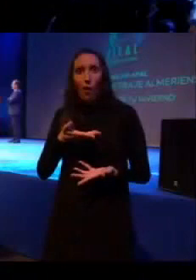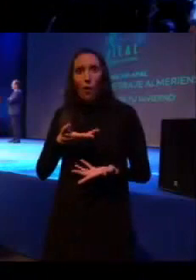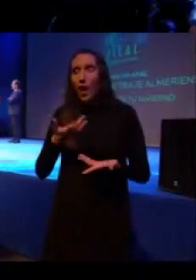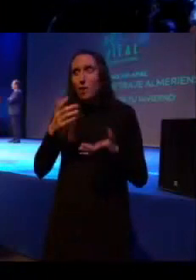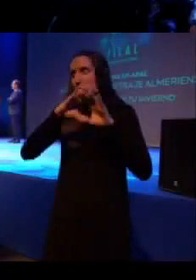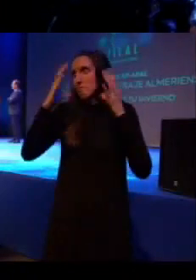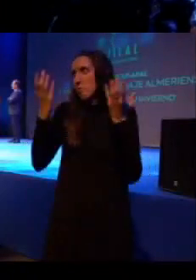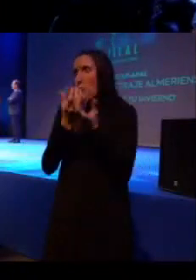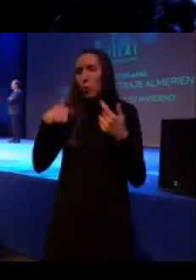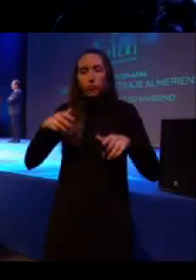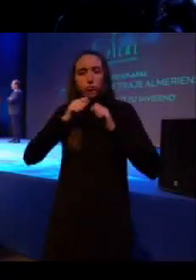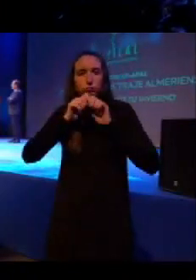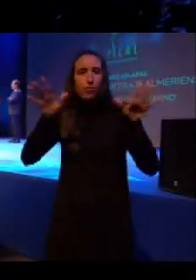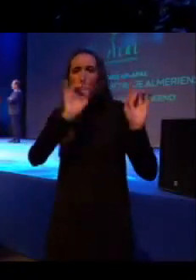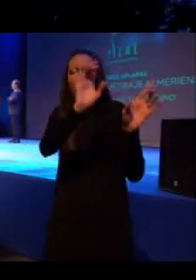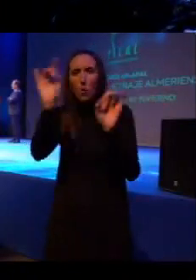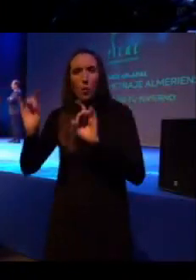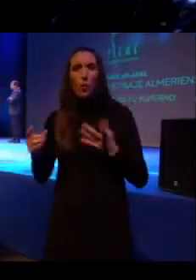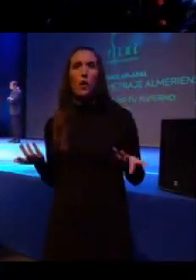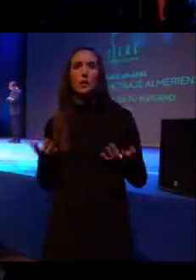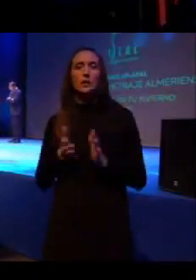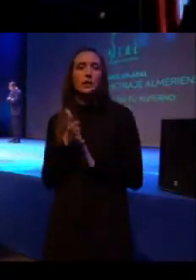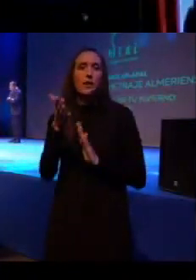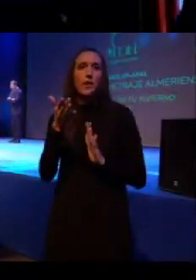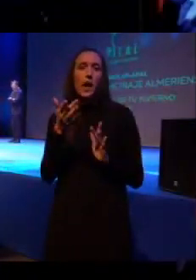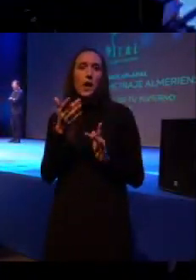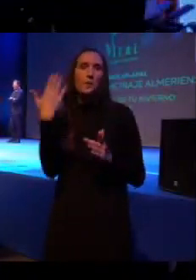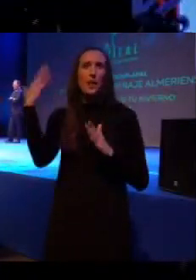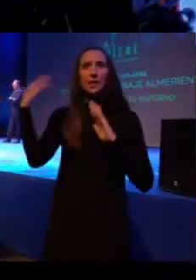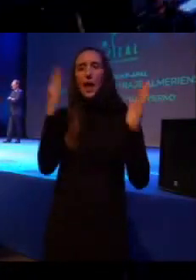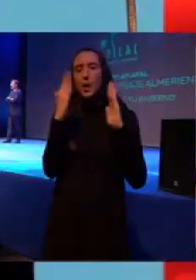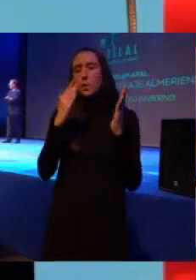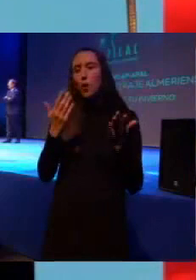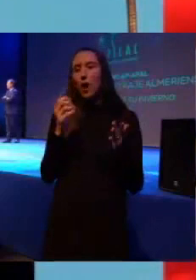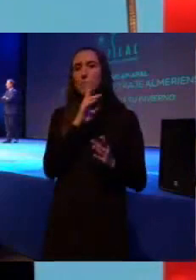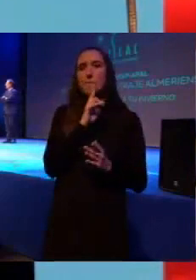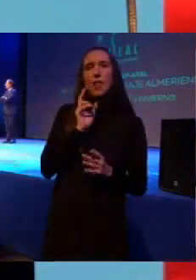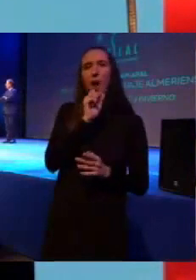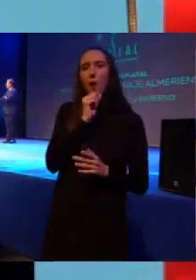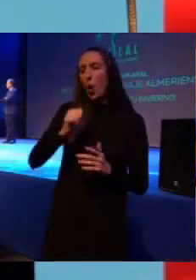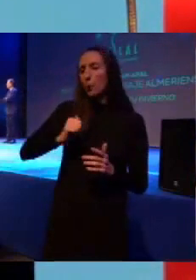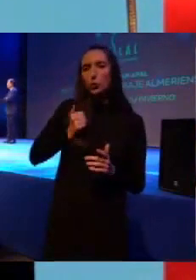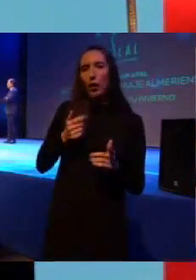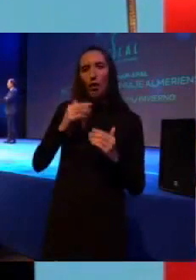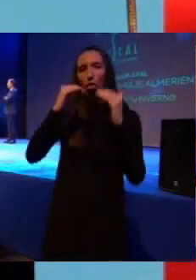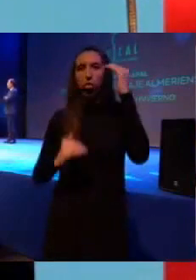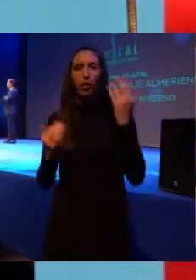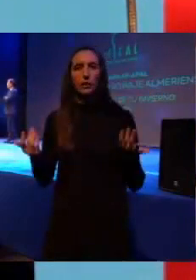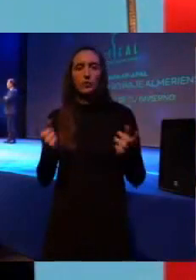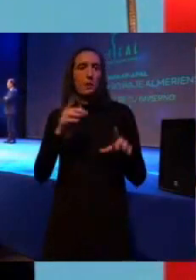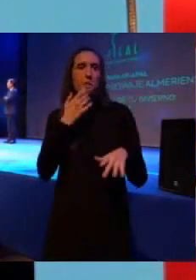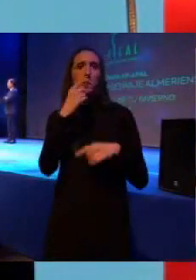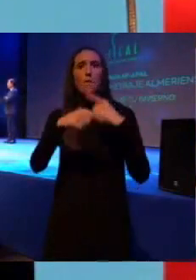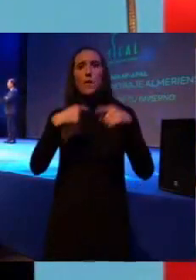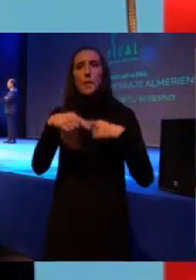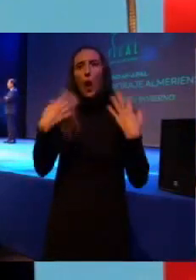todo el mundo, a esas que no tuvieron las mismas oportunidades que el resto, pero a esas también de familias humildes